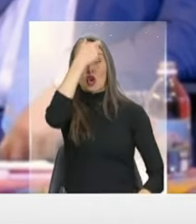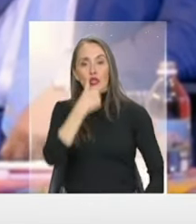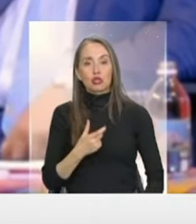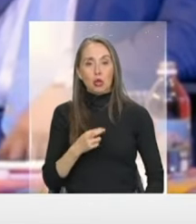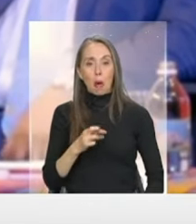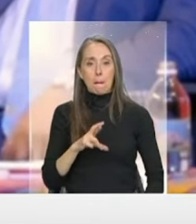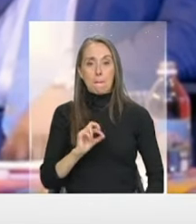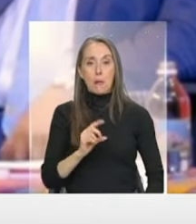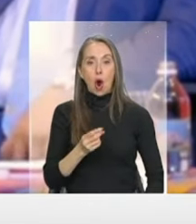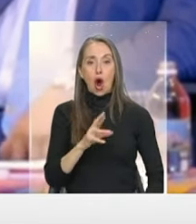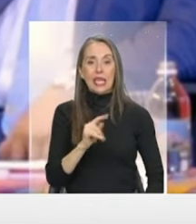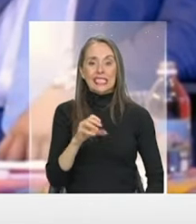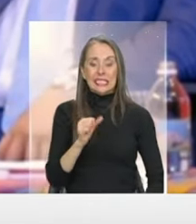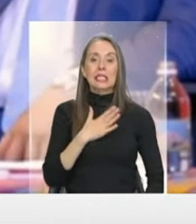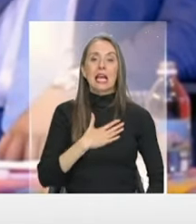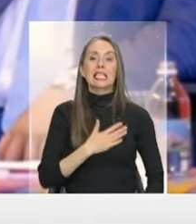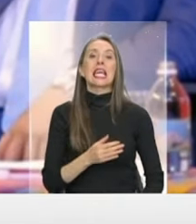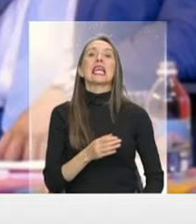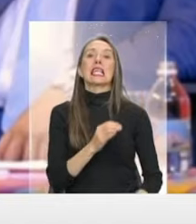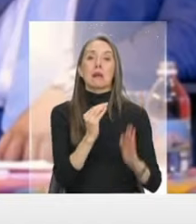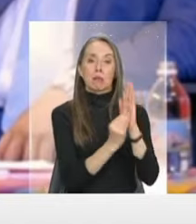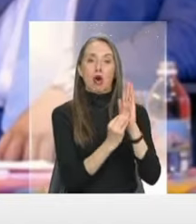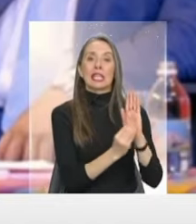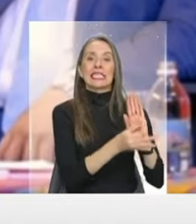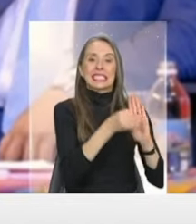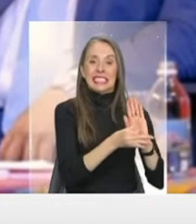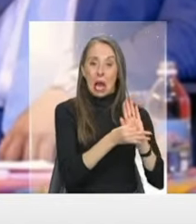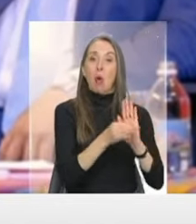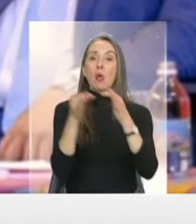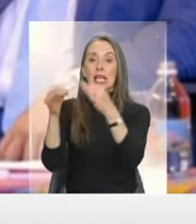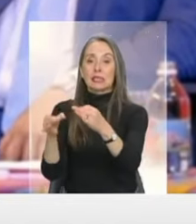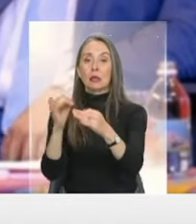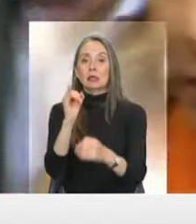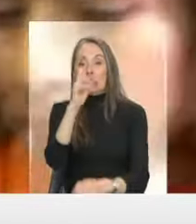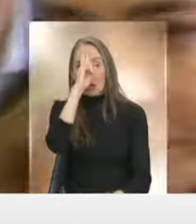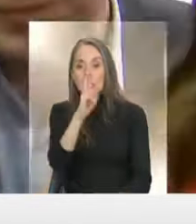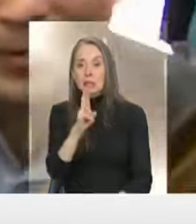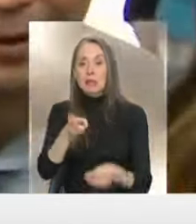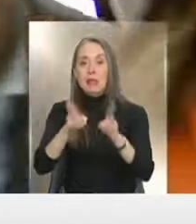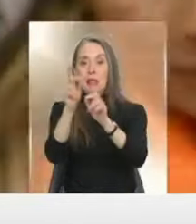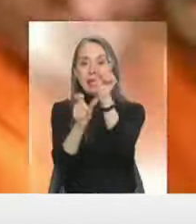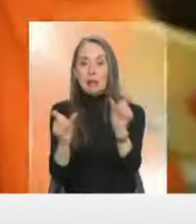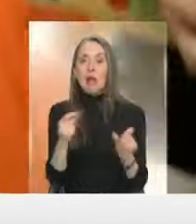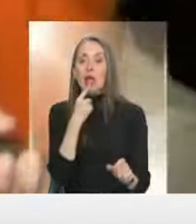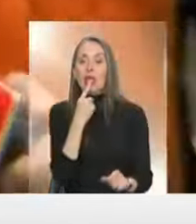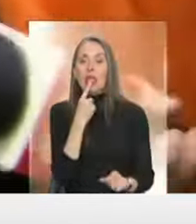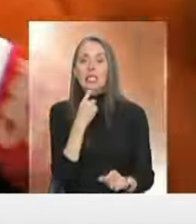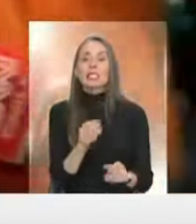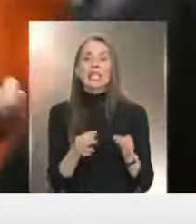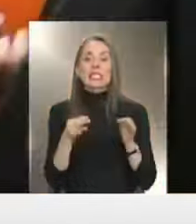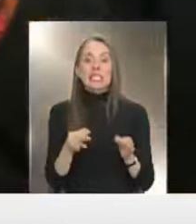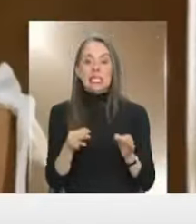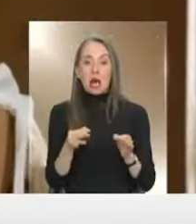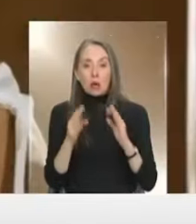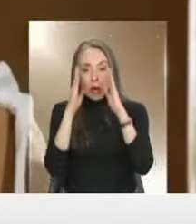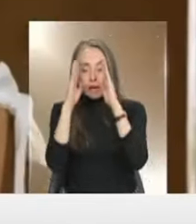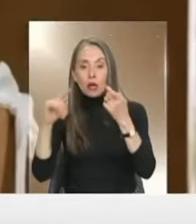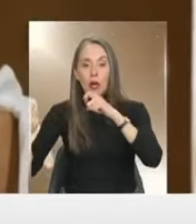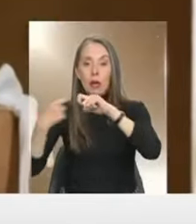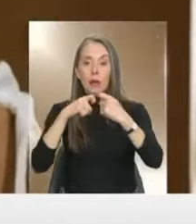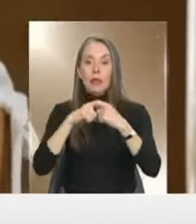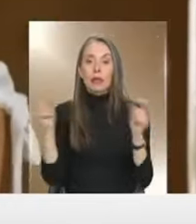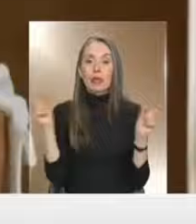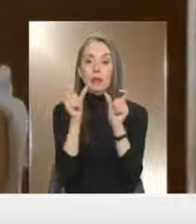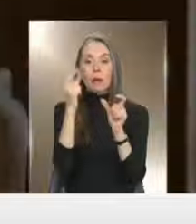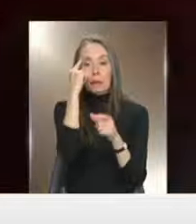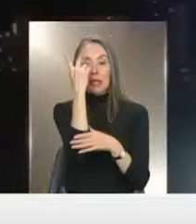queremos, ¿no? Queremos asegurar seguridad, pero sí respetando los derechos de las personas. Seguridad, el foco de una disputa que parecía